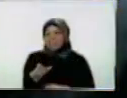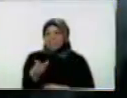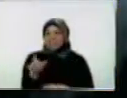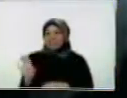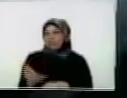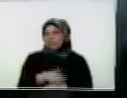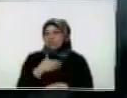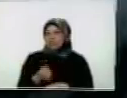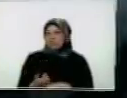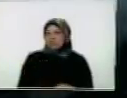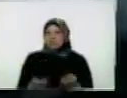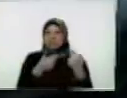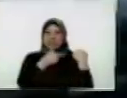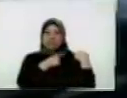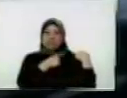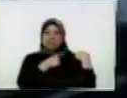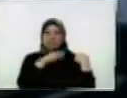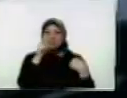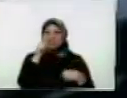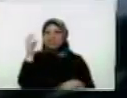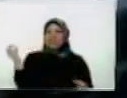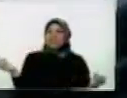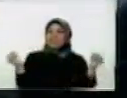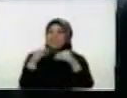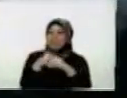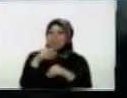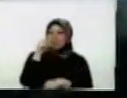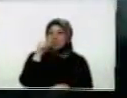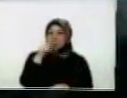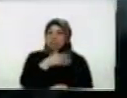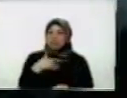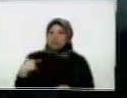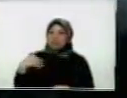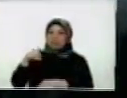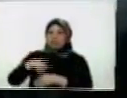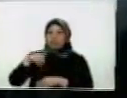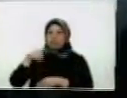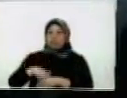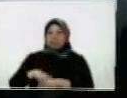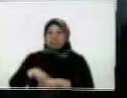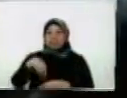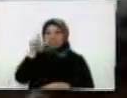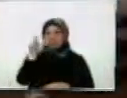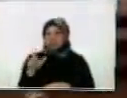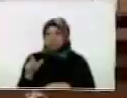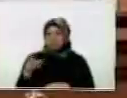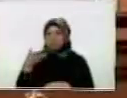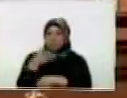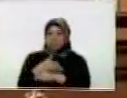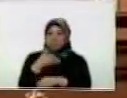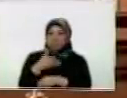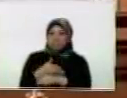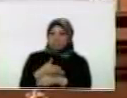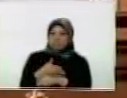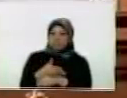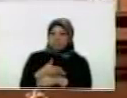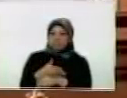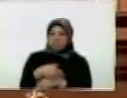como primera razón para firmar el acuerdo que querían elecciones. Y esta